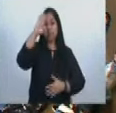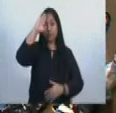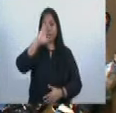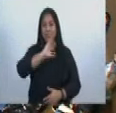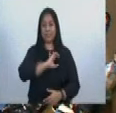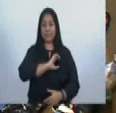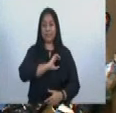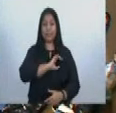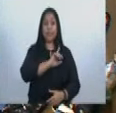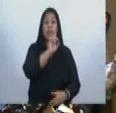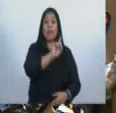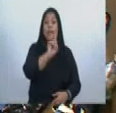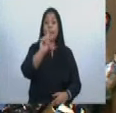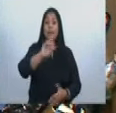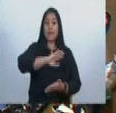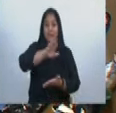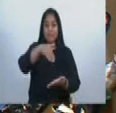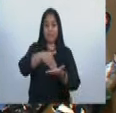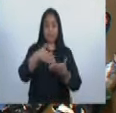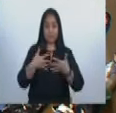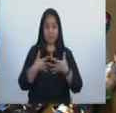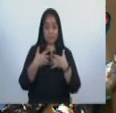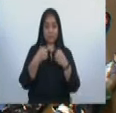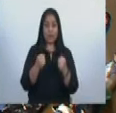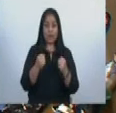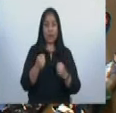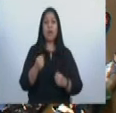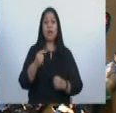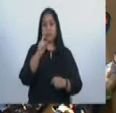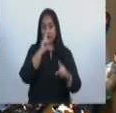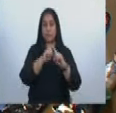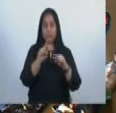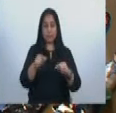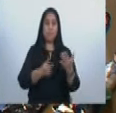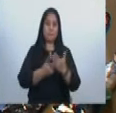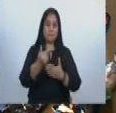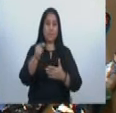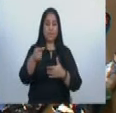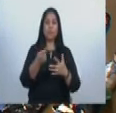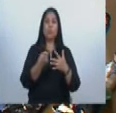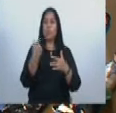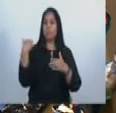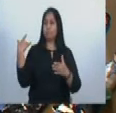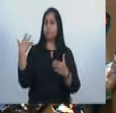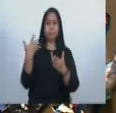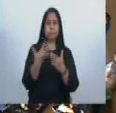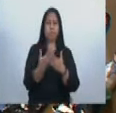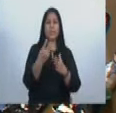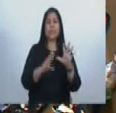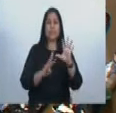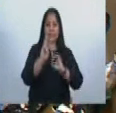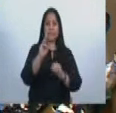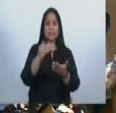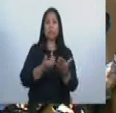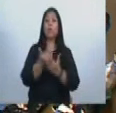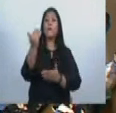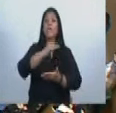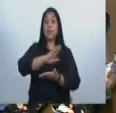cada puesto de salud que vamos a inaugurar llevamos hasta ahorita 13 nuevos